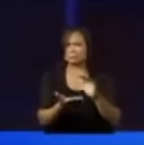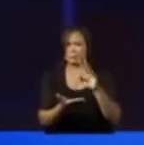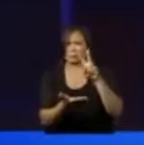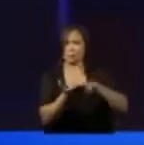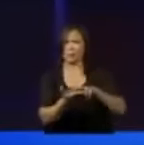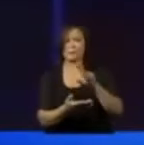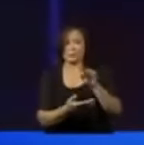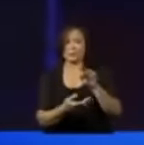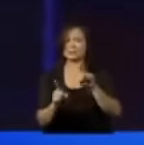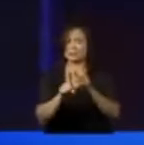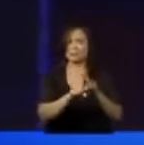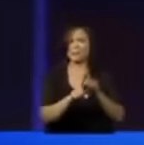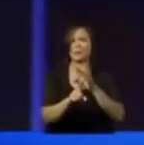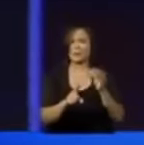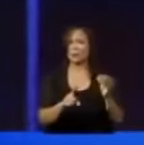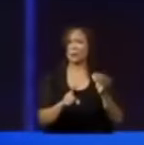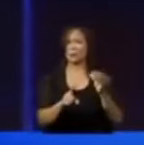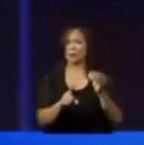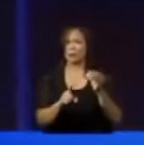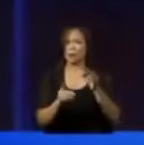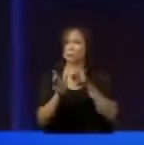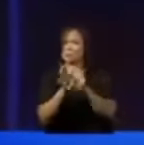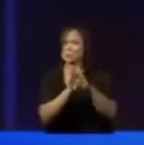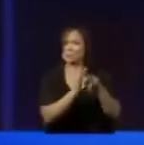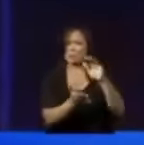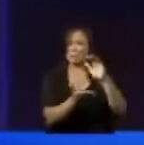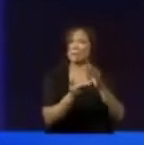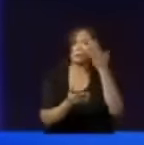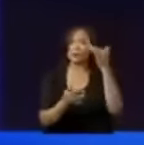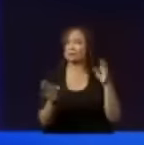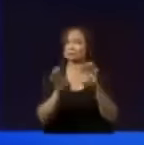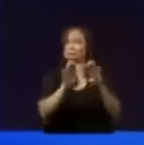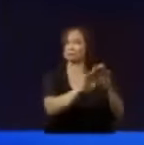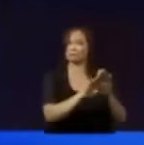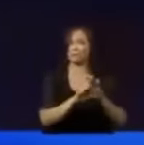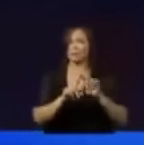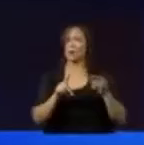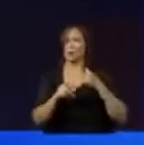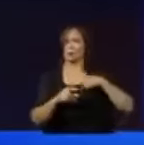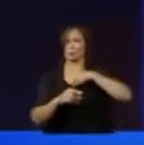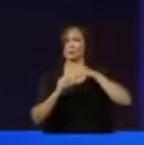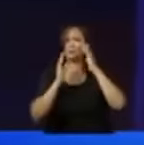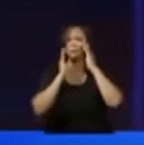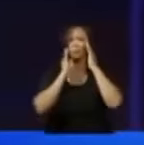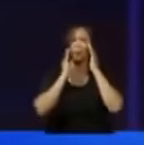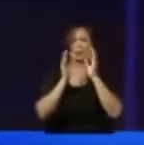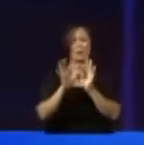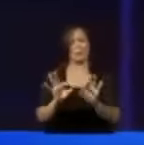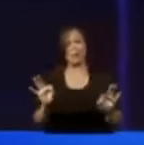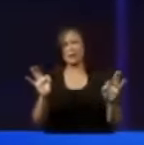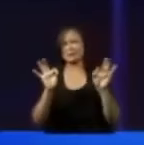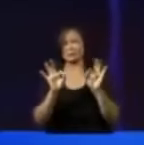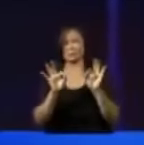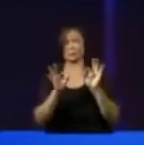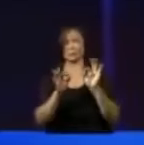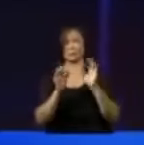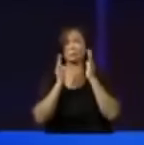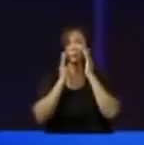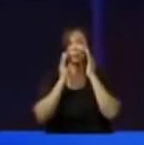en el 2020 también los datos de homicidio. Ahora, es la preocupación nuestra. La principal